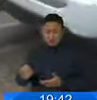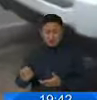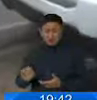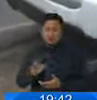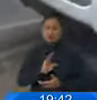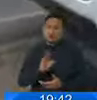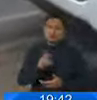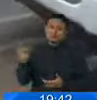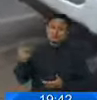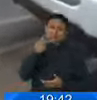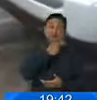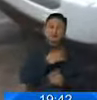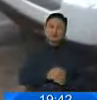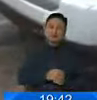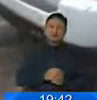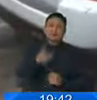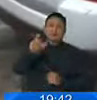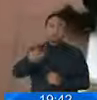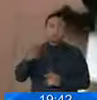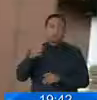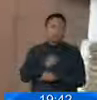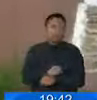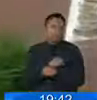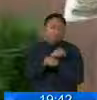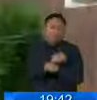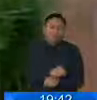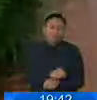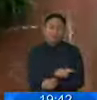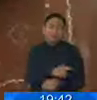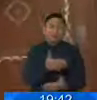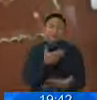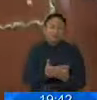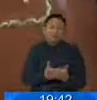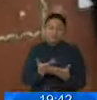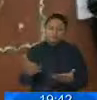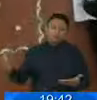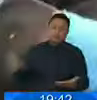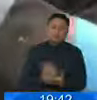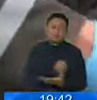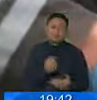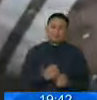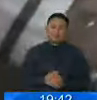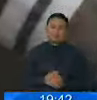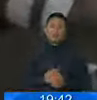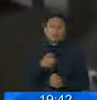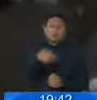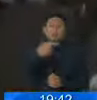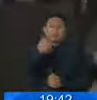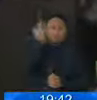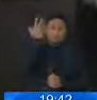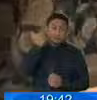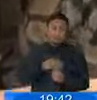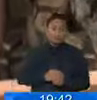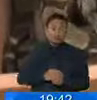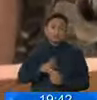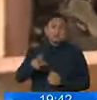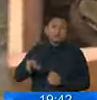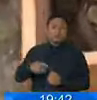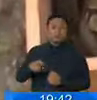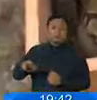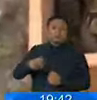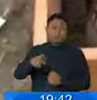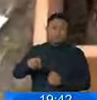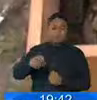cuentos. El adulto mayor fue detenido y las evidencias incautadas. En los próximos días, las serpientes